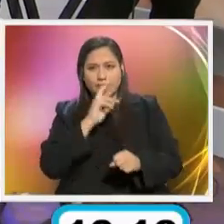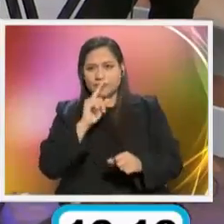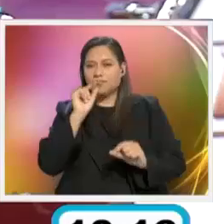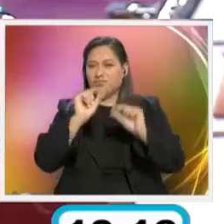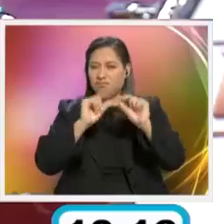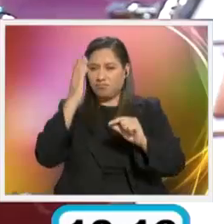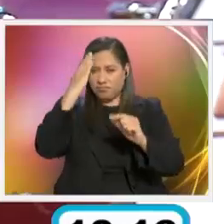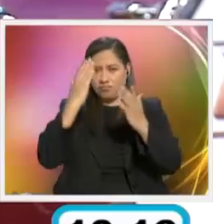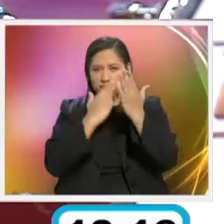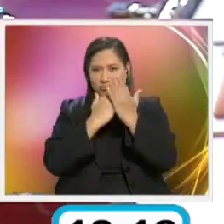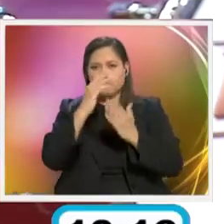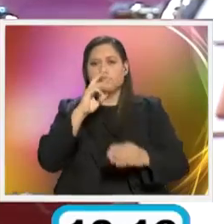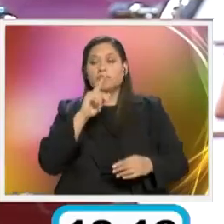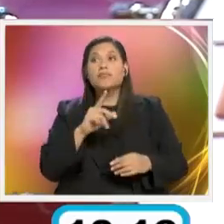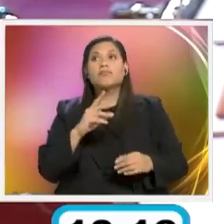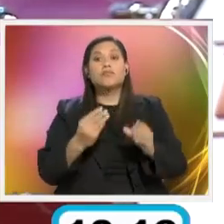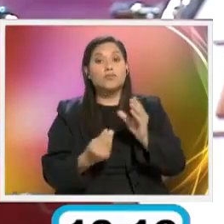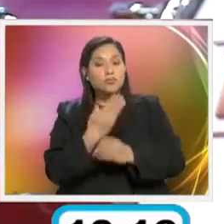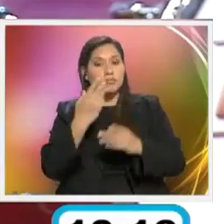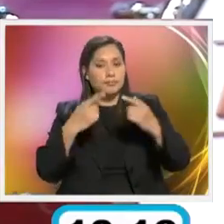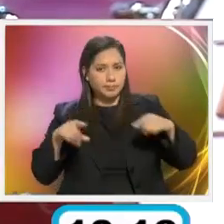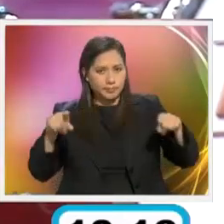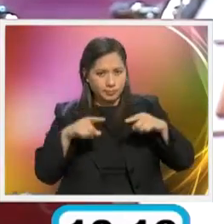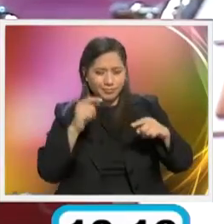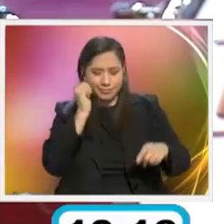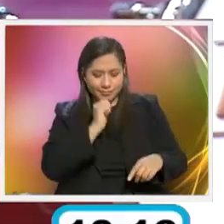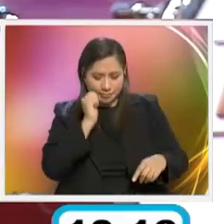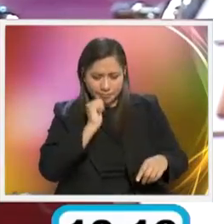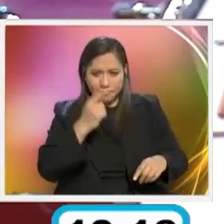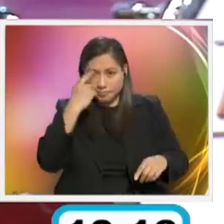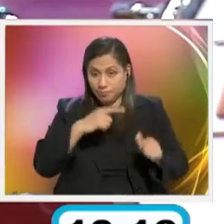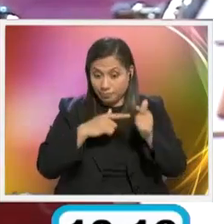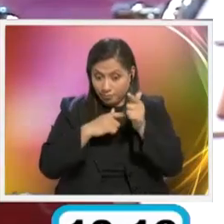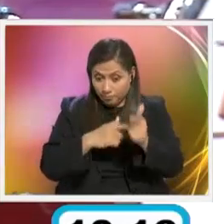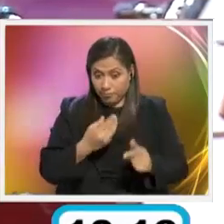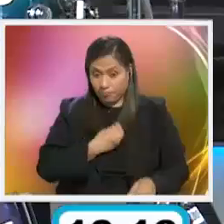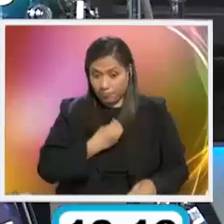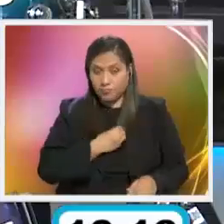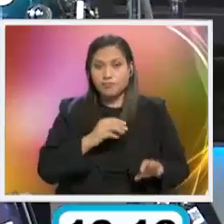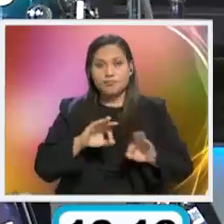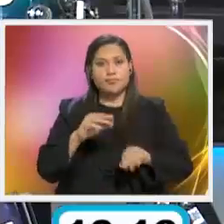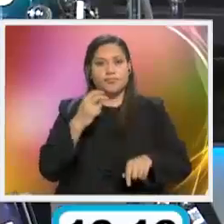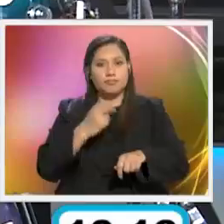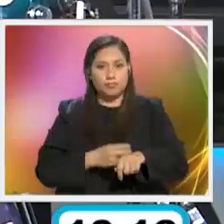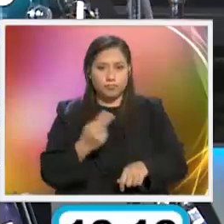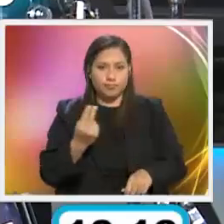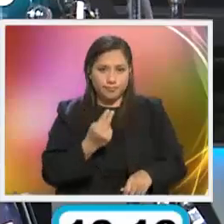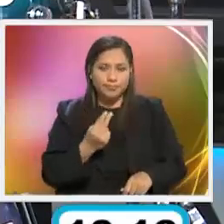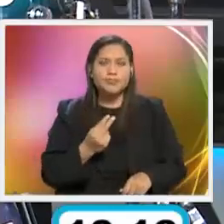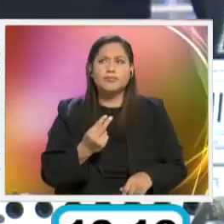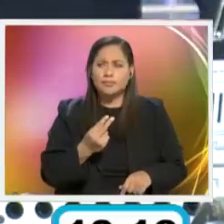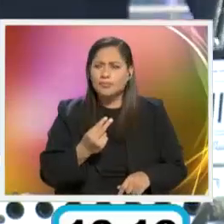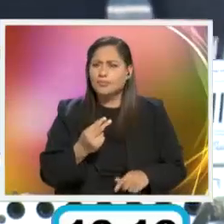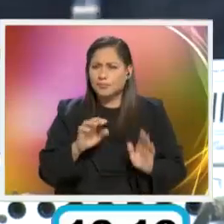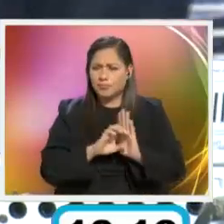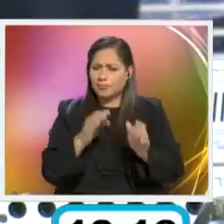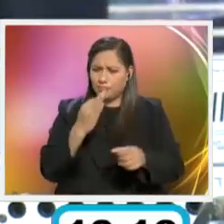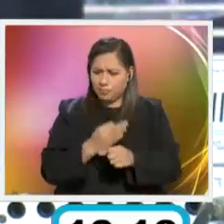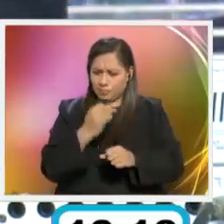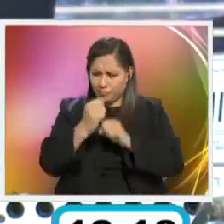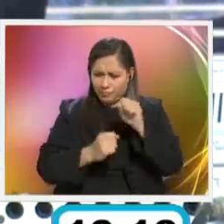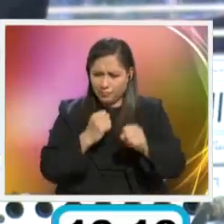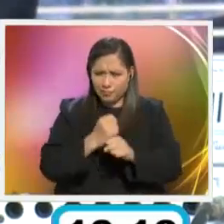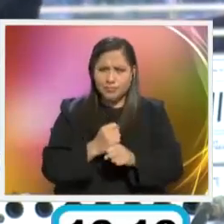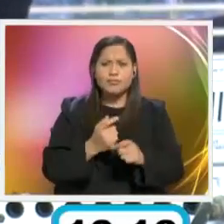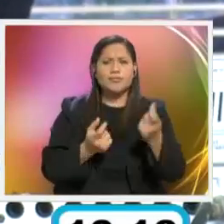vanguardia. Claro. Porque surgen nuevas tendencias musicales y para mantenernos pues hay que estar trabajando duro. Así es, y con en este tema, digamos, este año ustedes han querido